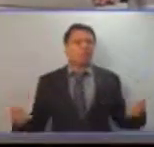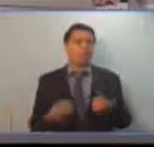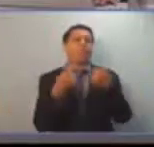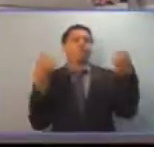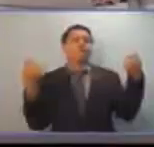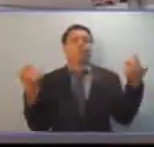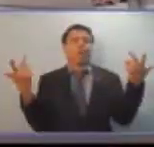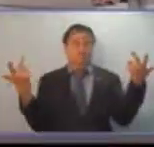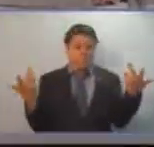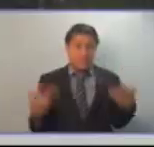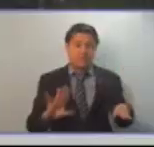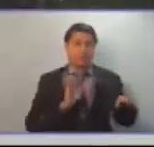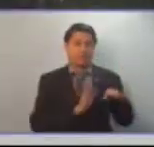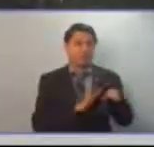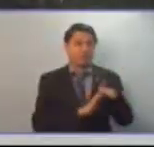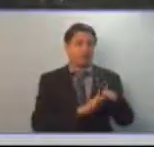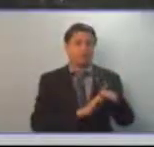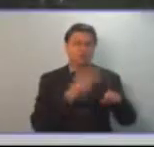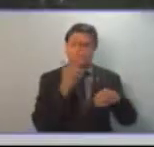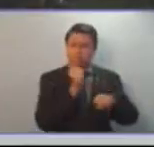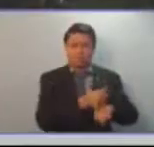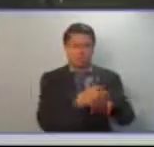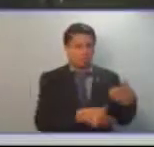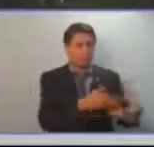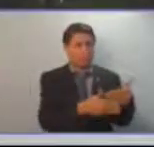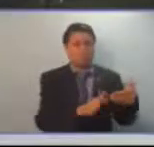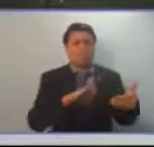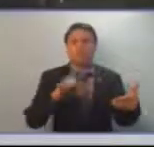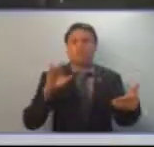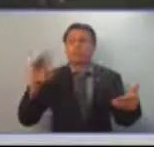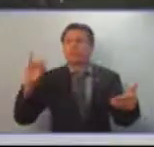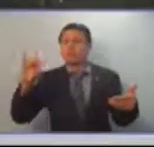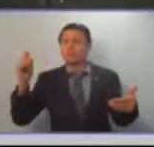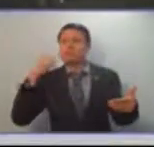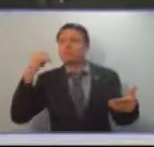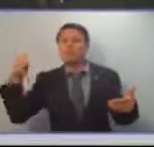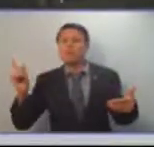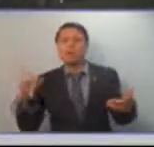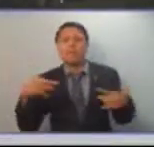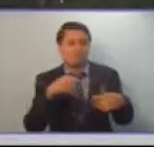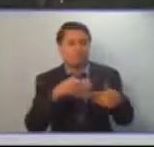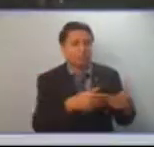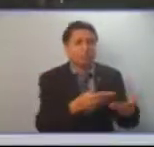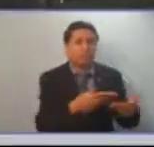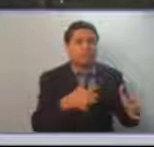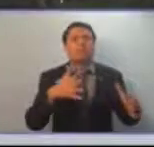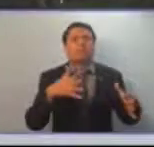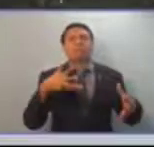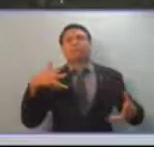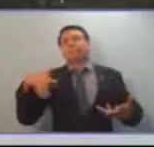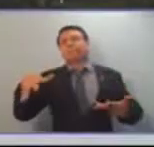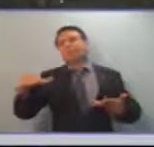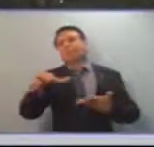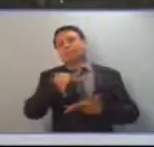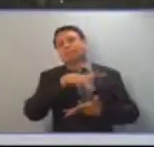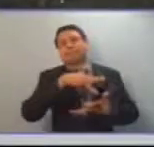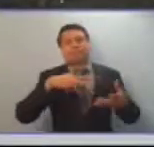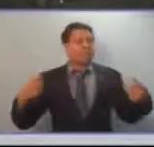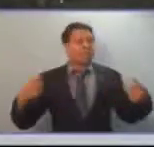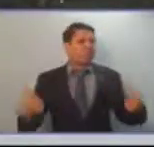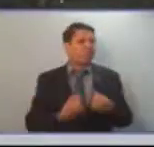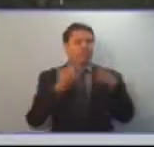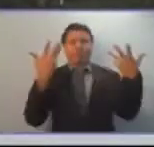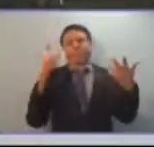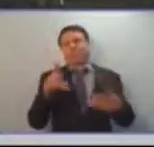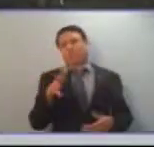estaba convocada, una sentencia de la sala mandó a cambiar la forma de votar. Y entonces